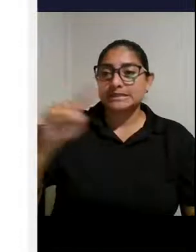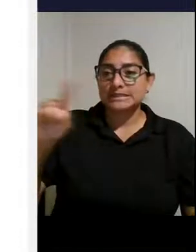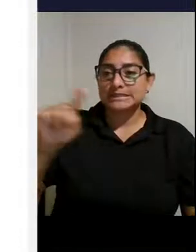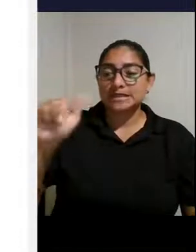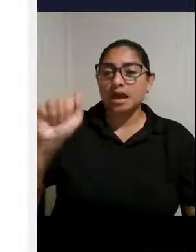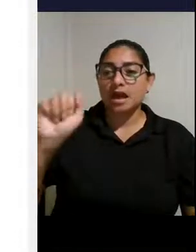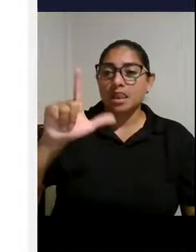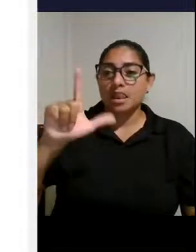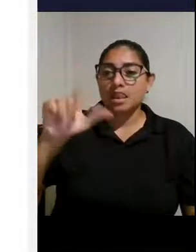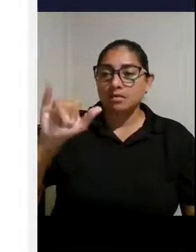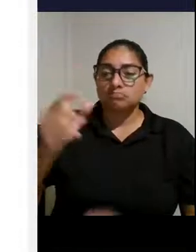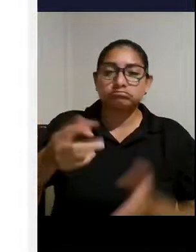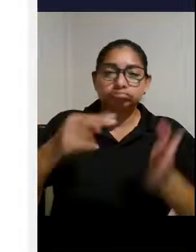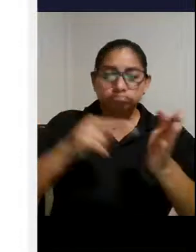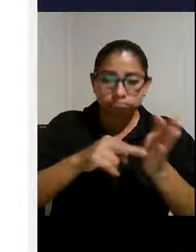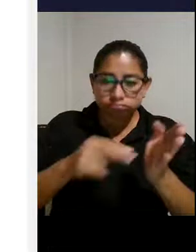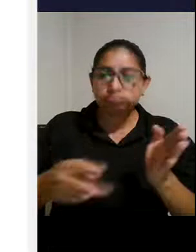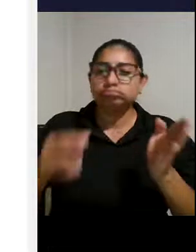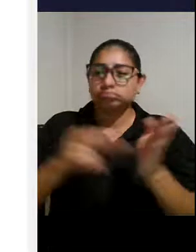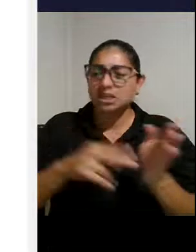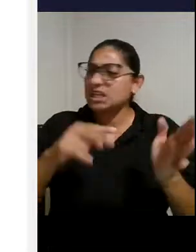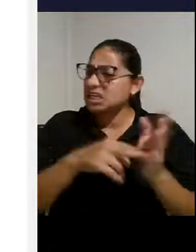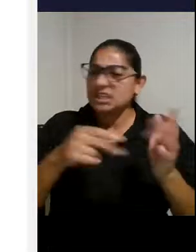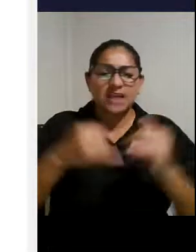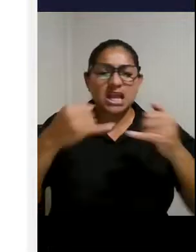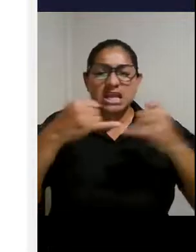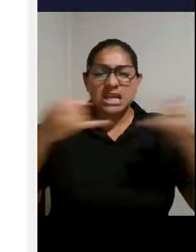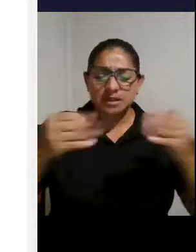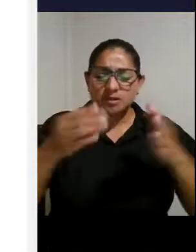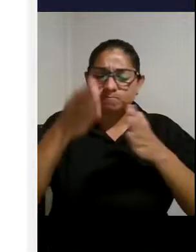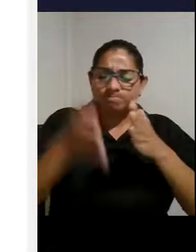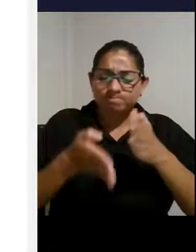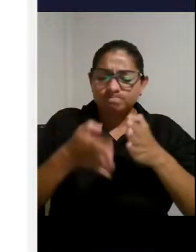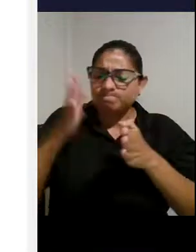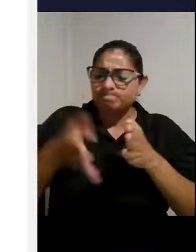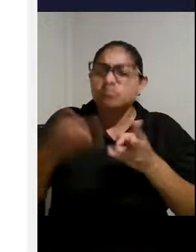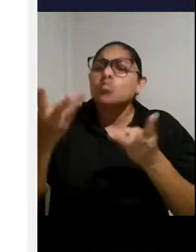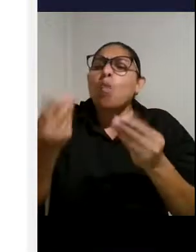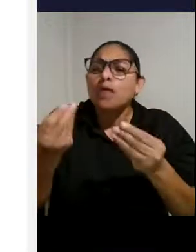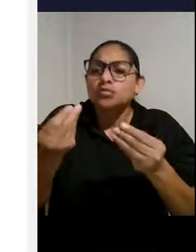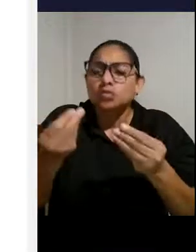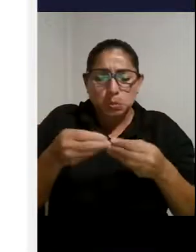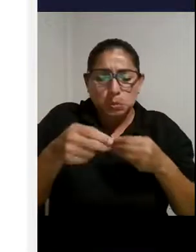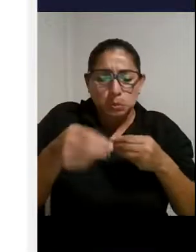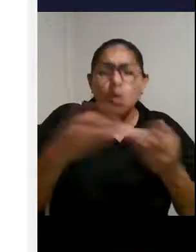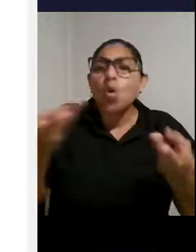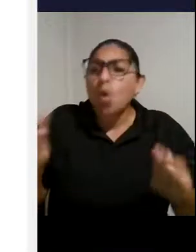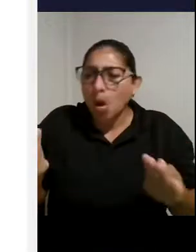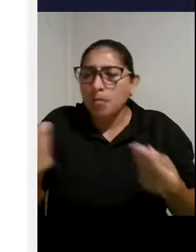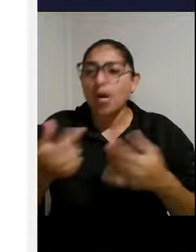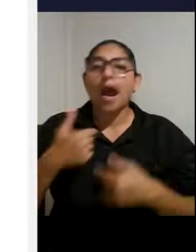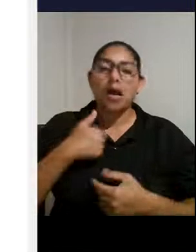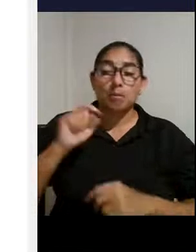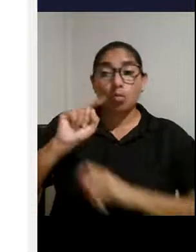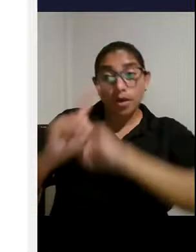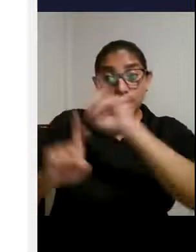repasaron el concepto de límite y cómo hacer el cálculo de los límites. Si no pudieron conectarse, lo pueden